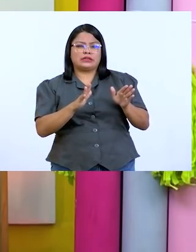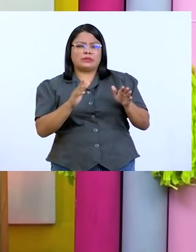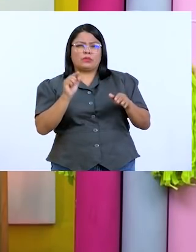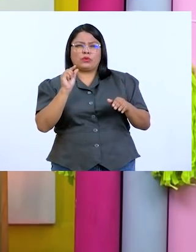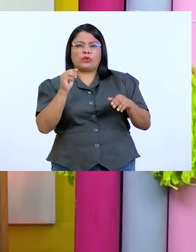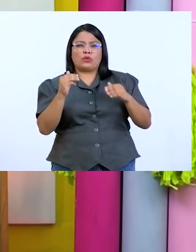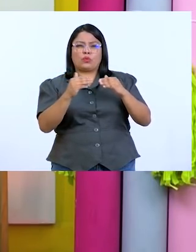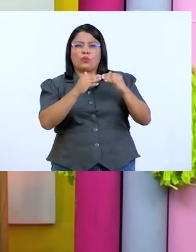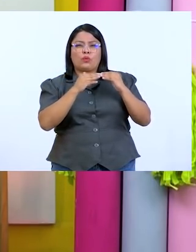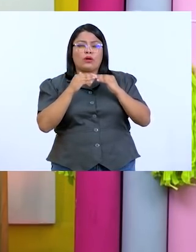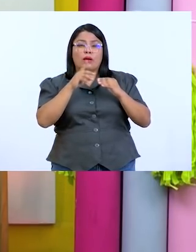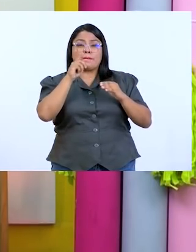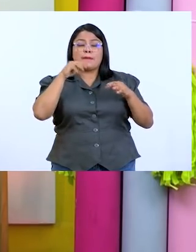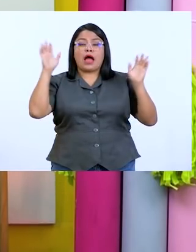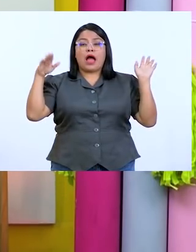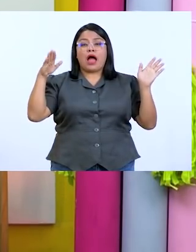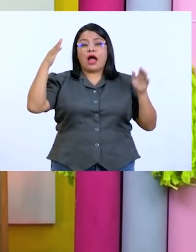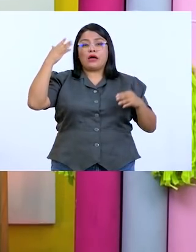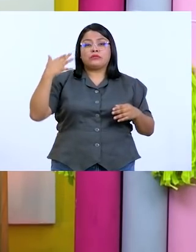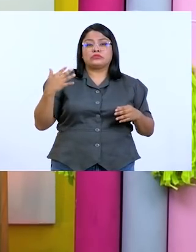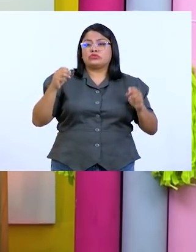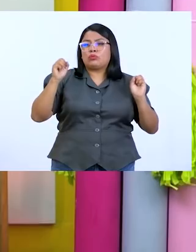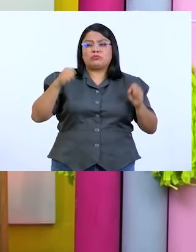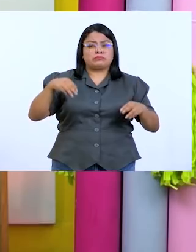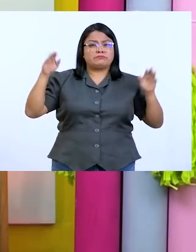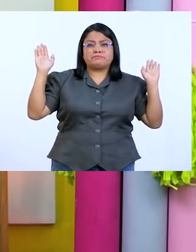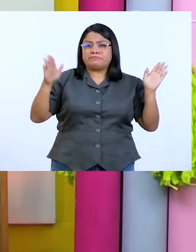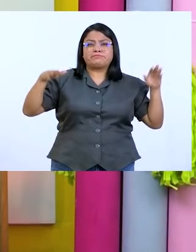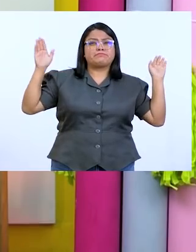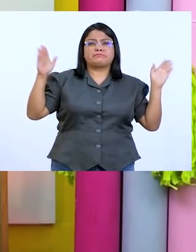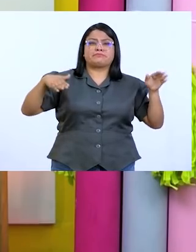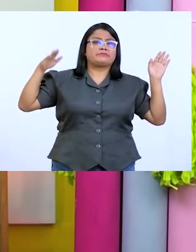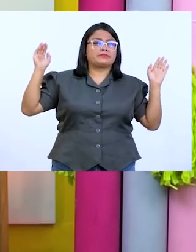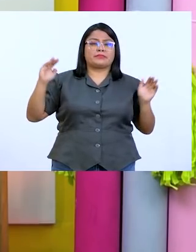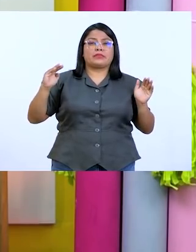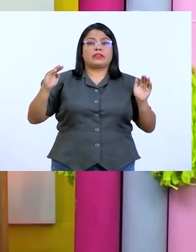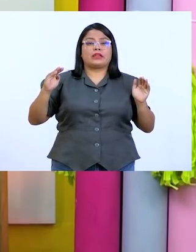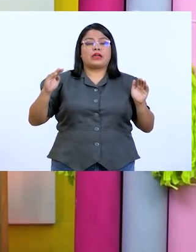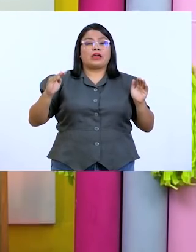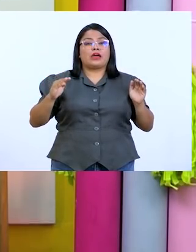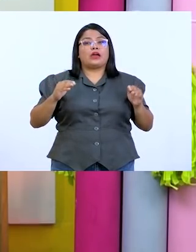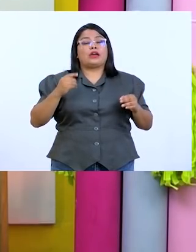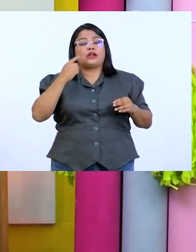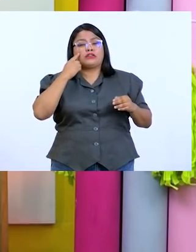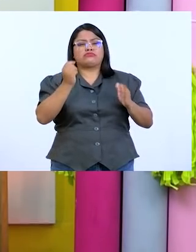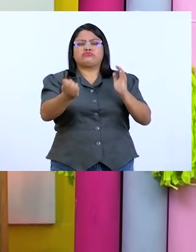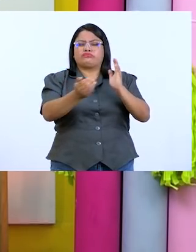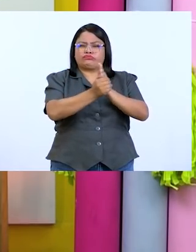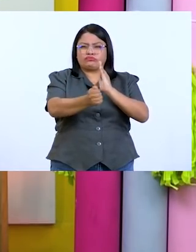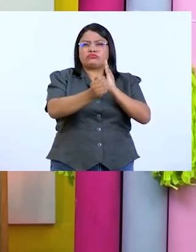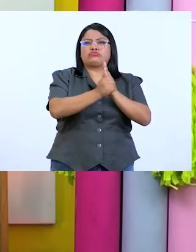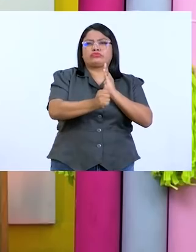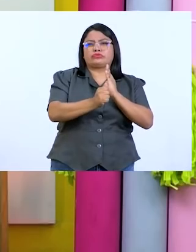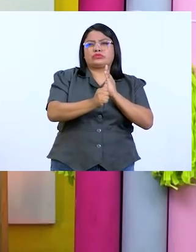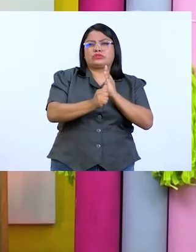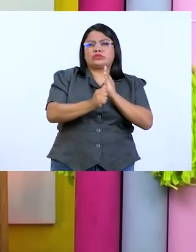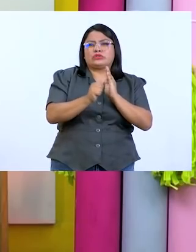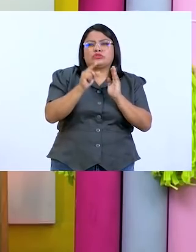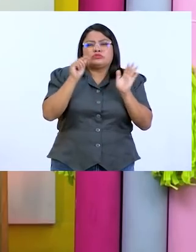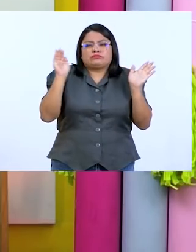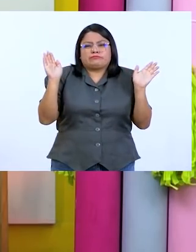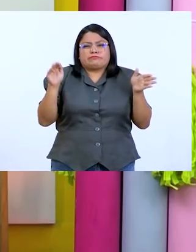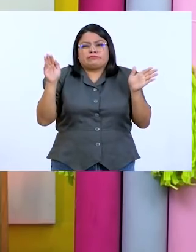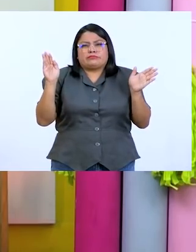común. Pájaro amarillo no podía volar con sus pequeñas alas. Pájaro amarillo era muy habilidoso. Con